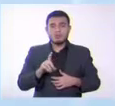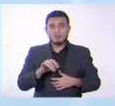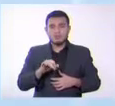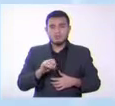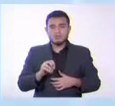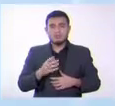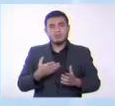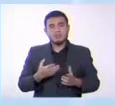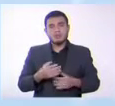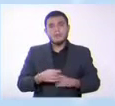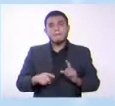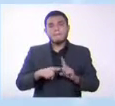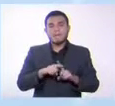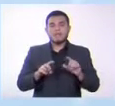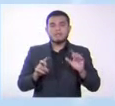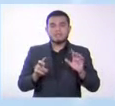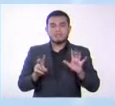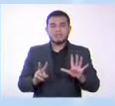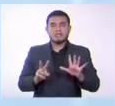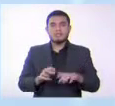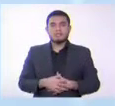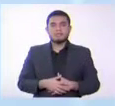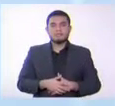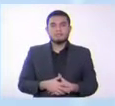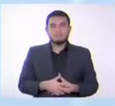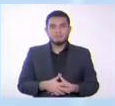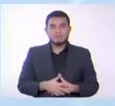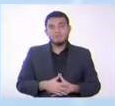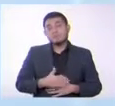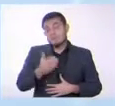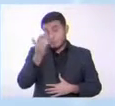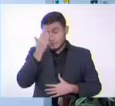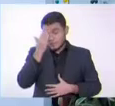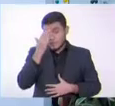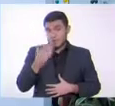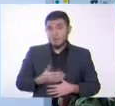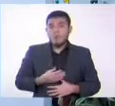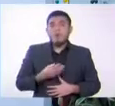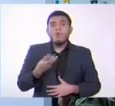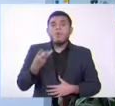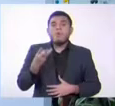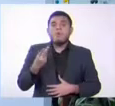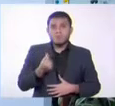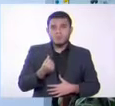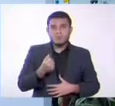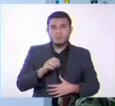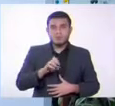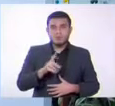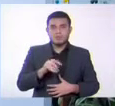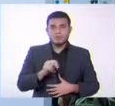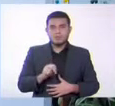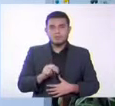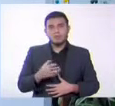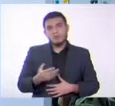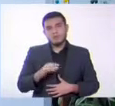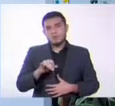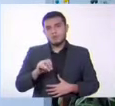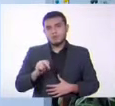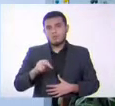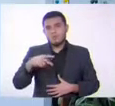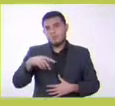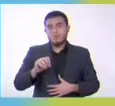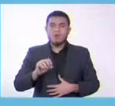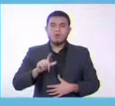de +7. Así determinamos el estado de oxidación de un elemento en un ion poliatómico.